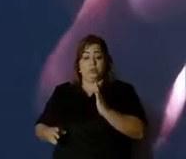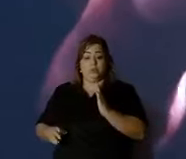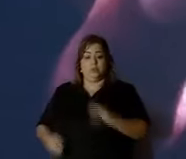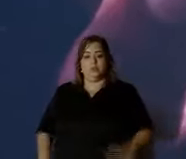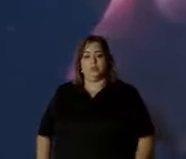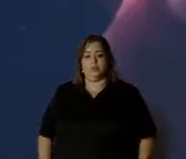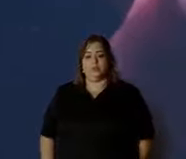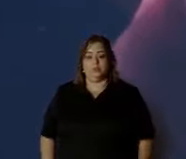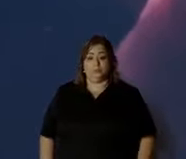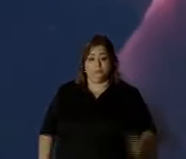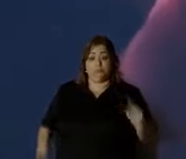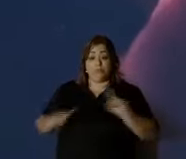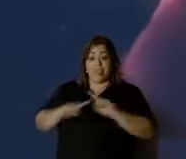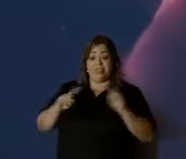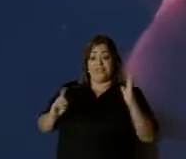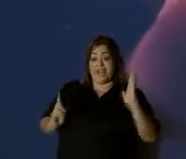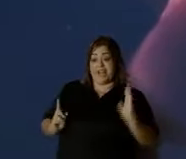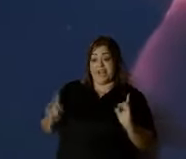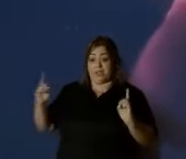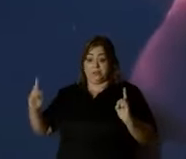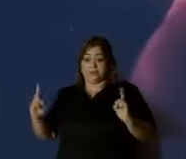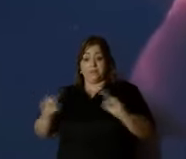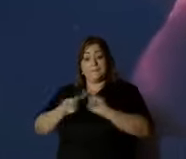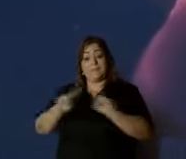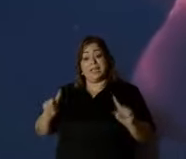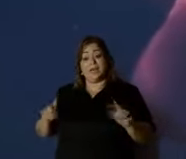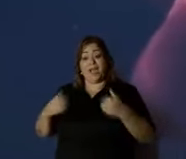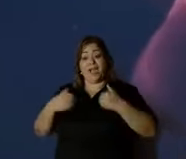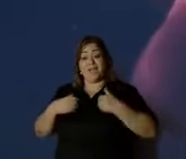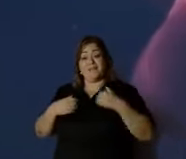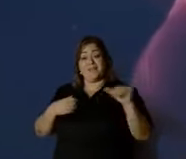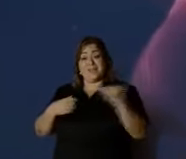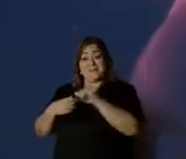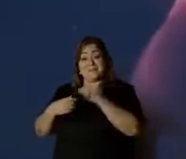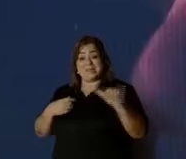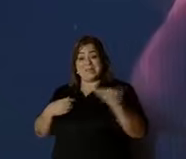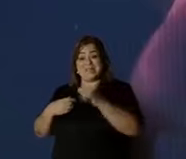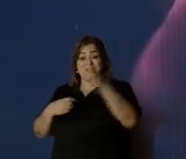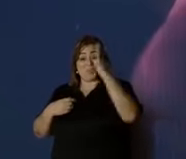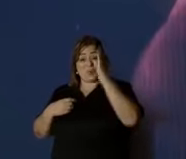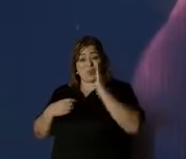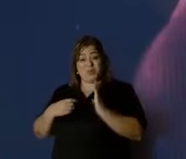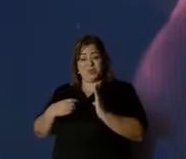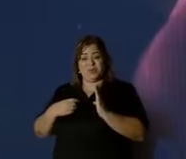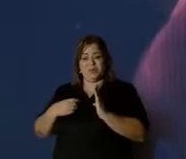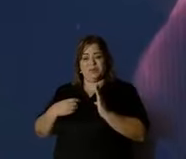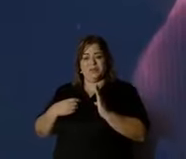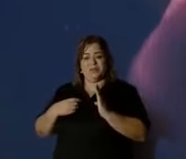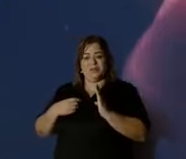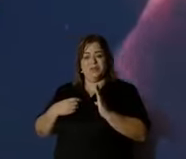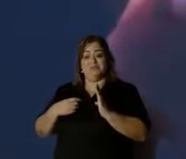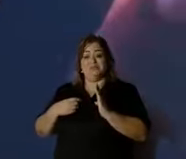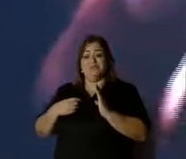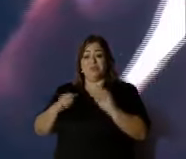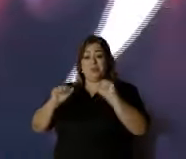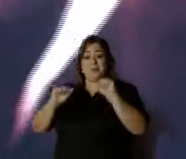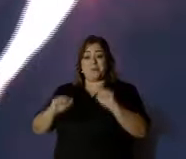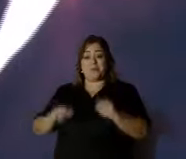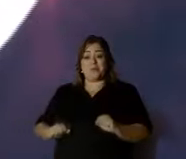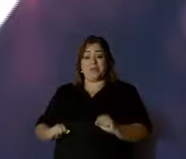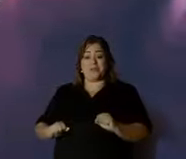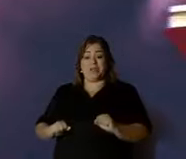Tú y yo tenemos el mismo Dios. Tenemos los mismos recursos. Están a la disposición,